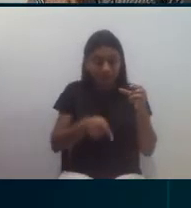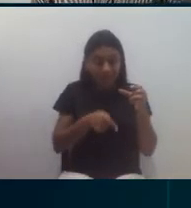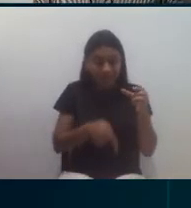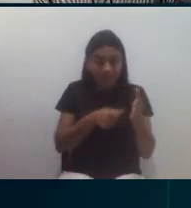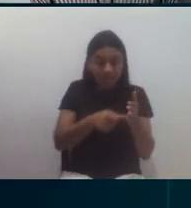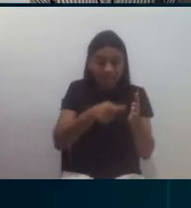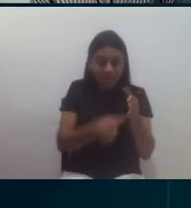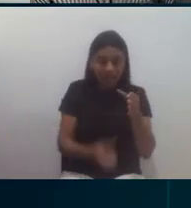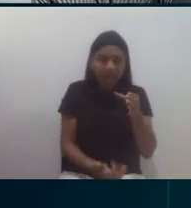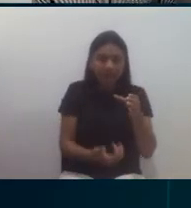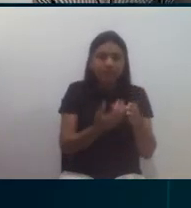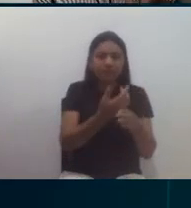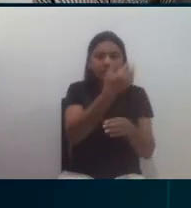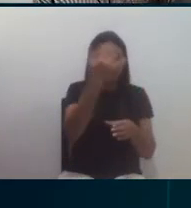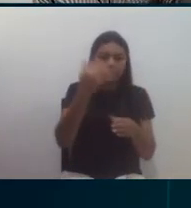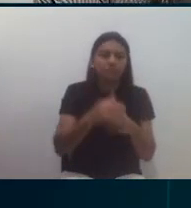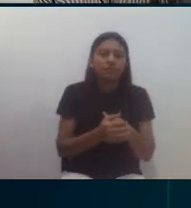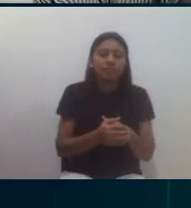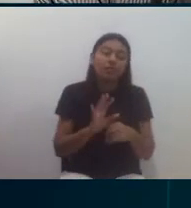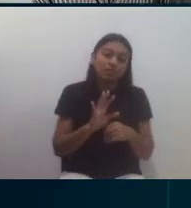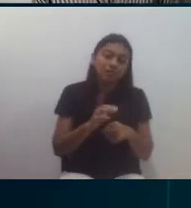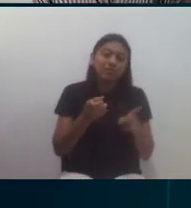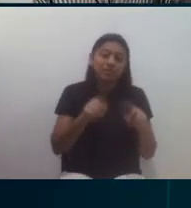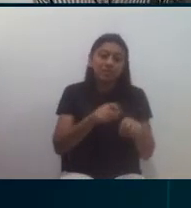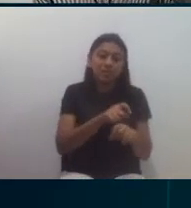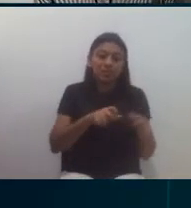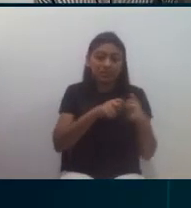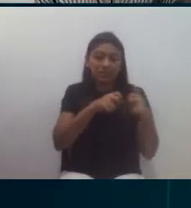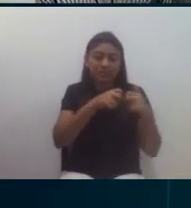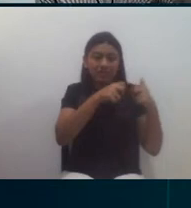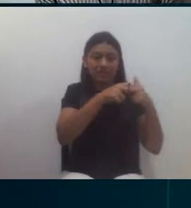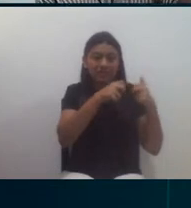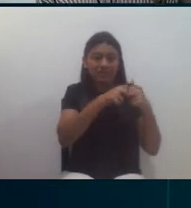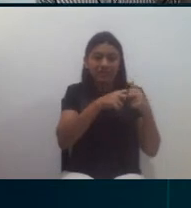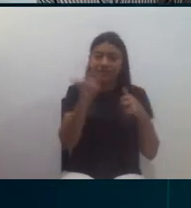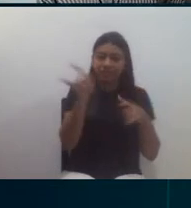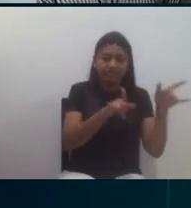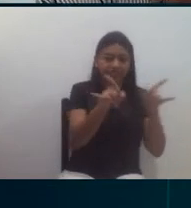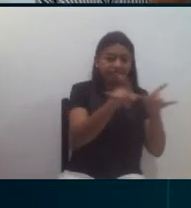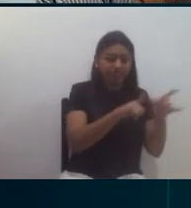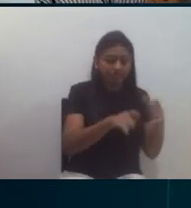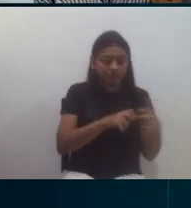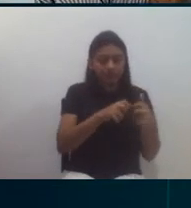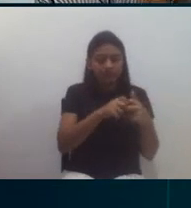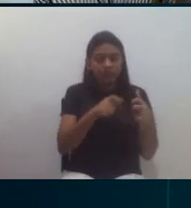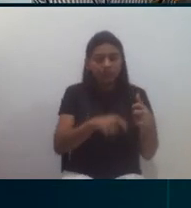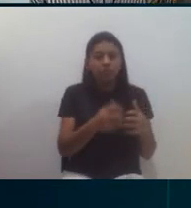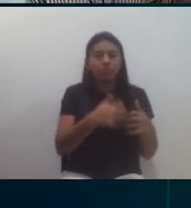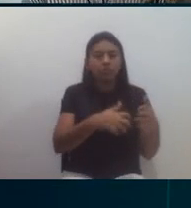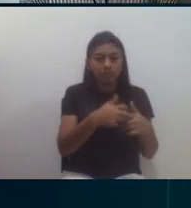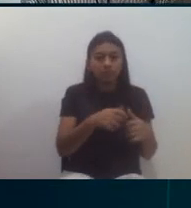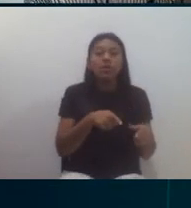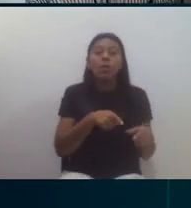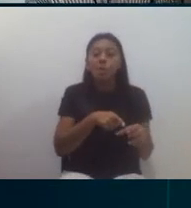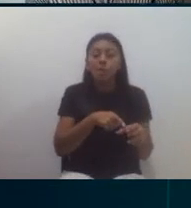disminuyendo más esta demanda de energía, pero igual se sigue demandando bastante energía en el proceso de extracción de los